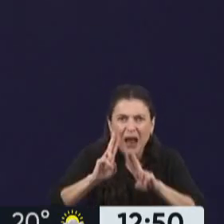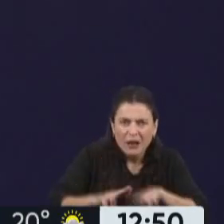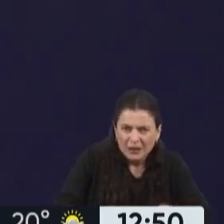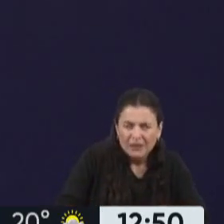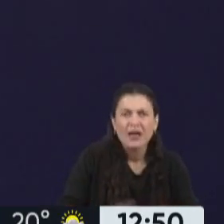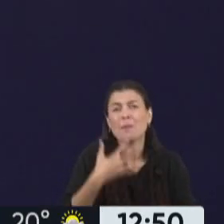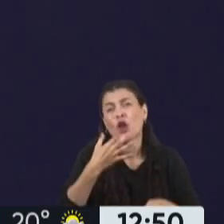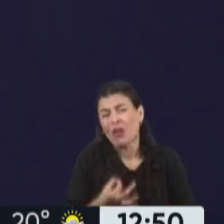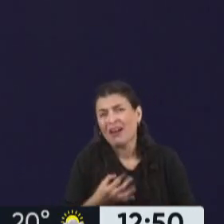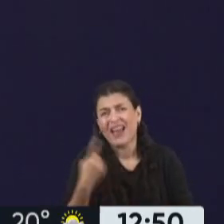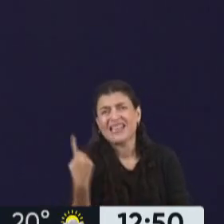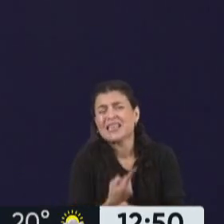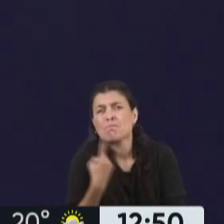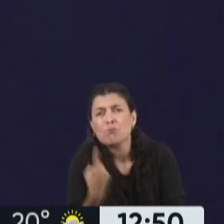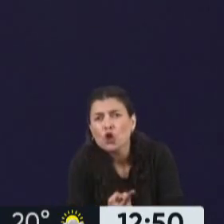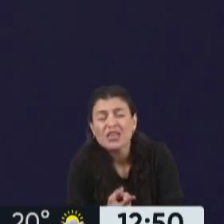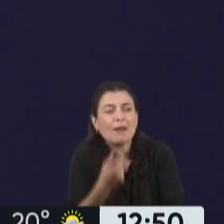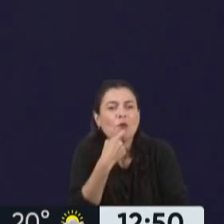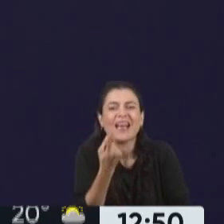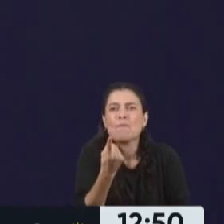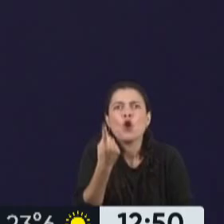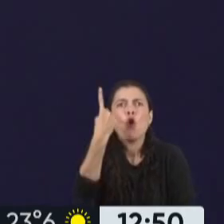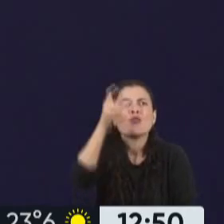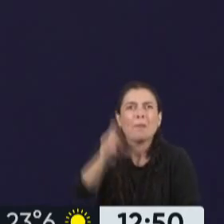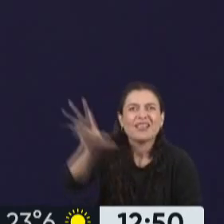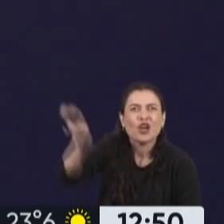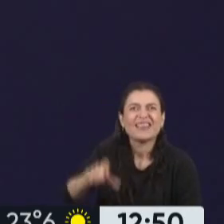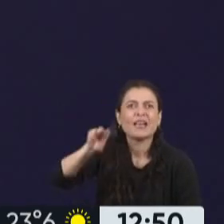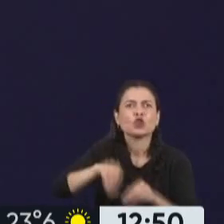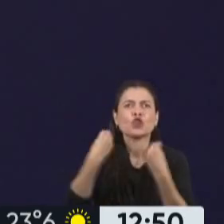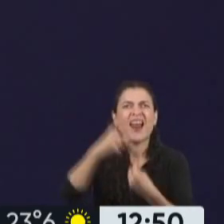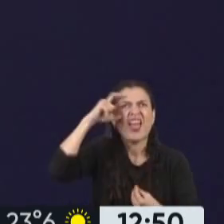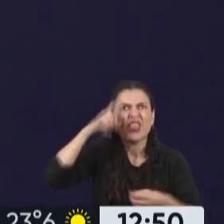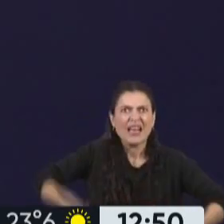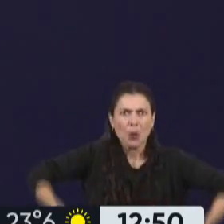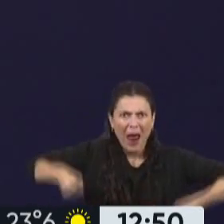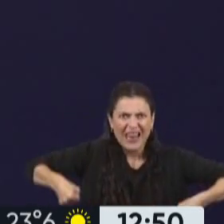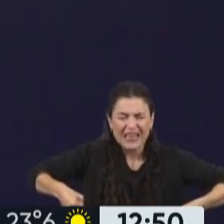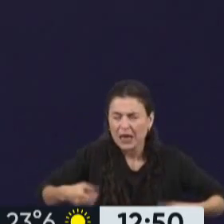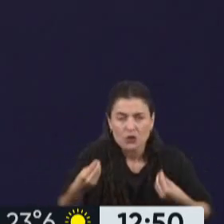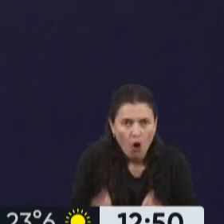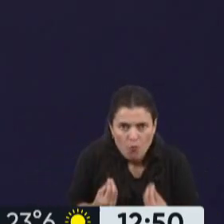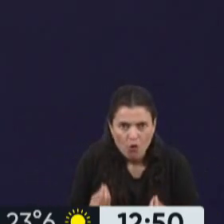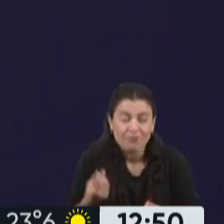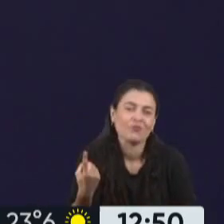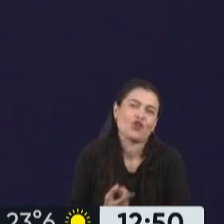prácticamente imposible que alguien haya visto a alguien con 10 valijas, porque las valijas no bajaron del avión, porque de hecho